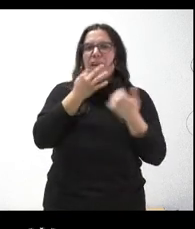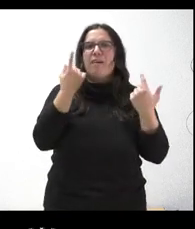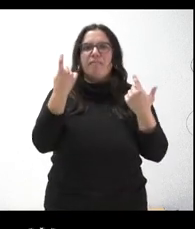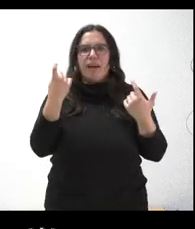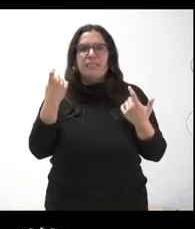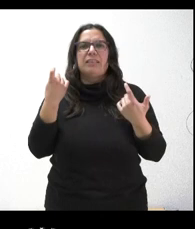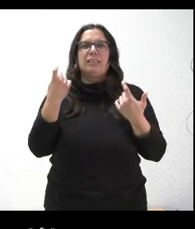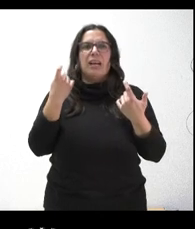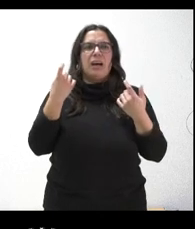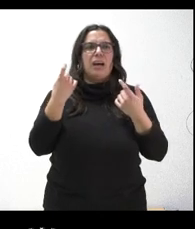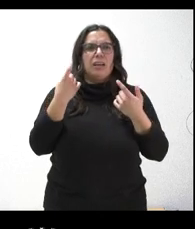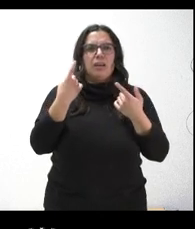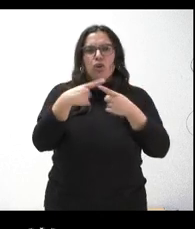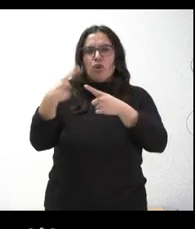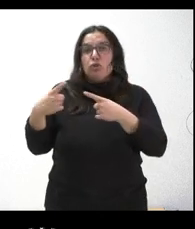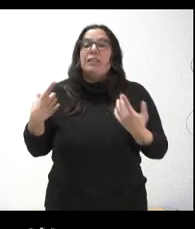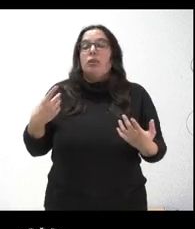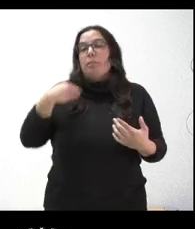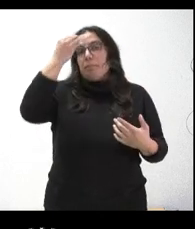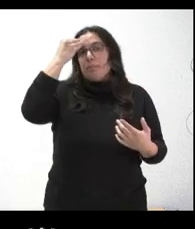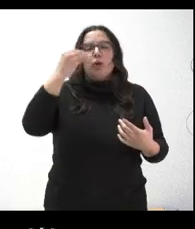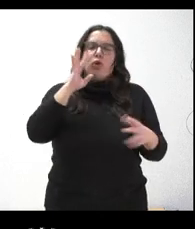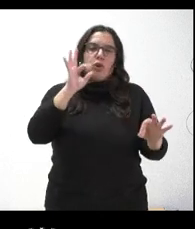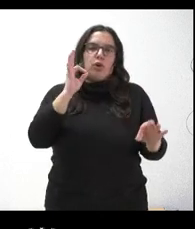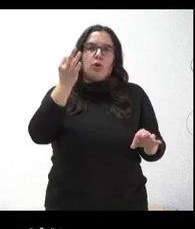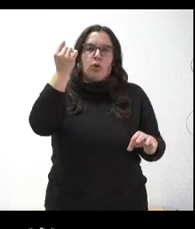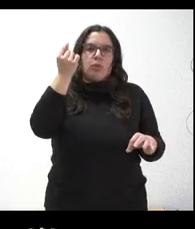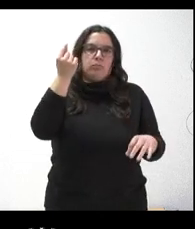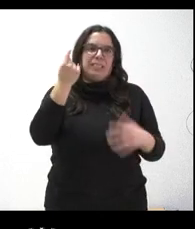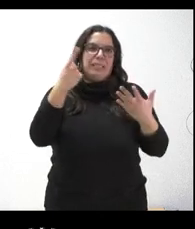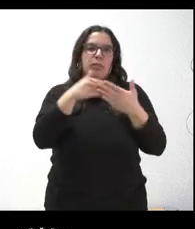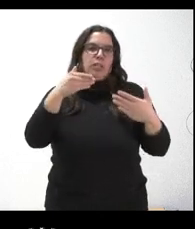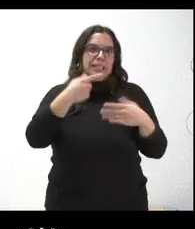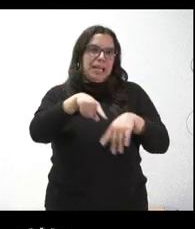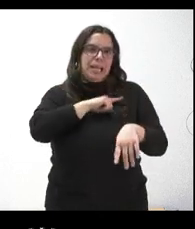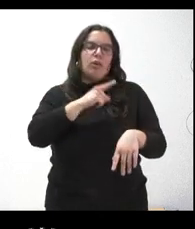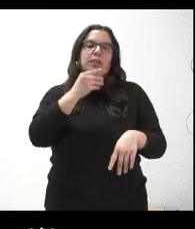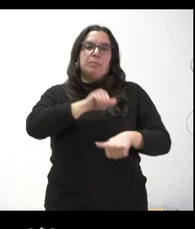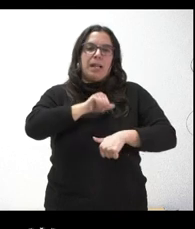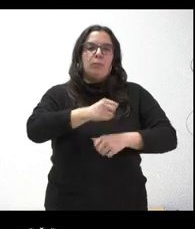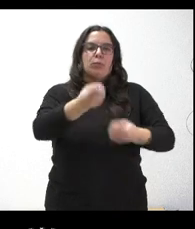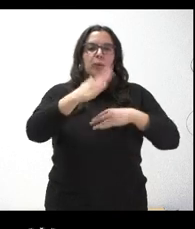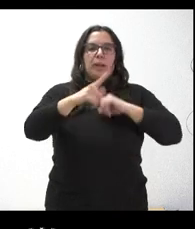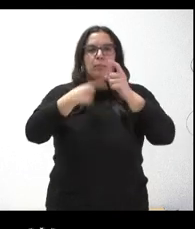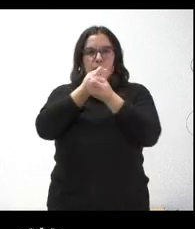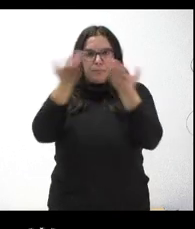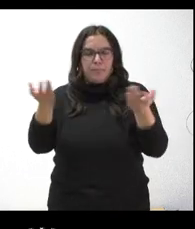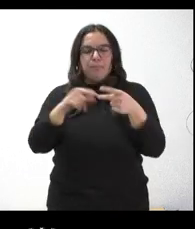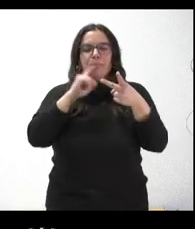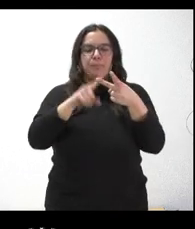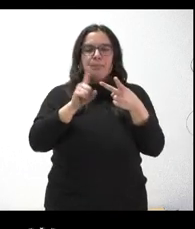todavía de equipación Pero bueno Es evidente que la cifra era muy elevada y esperamos la correcta para informar entonces de ese reparto